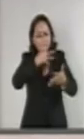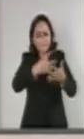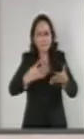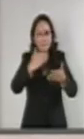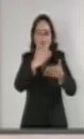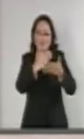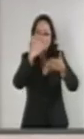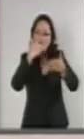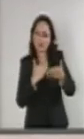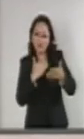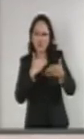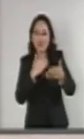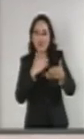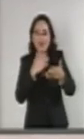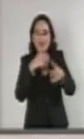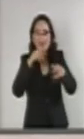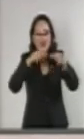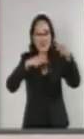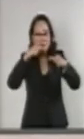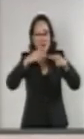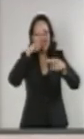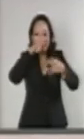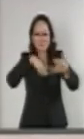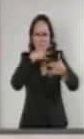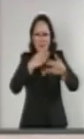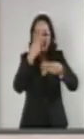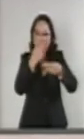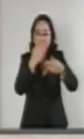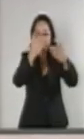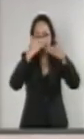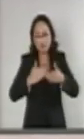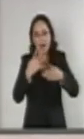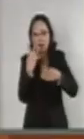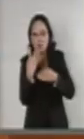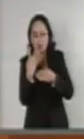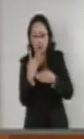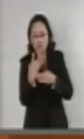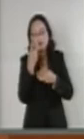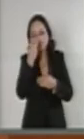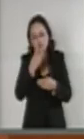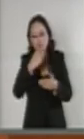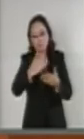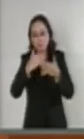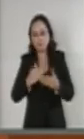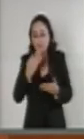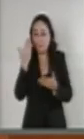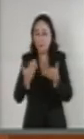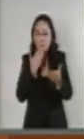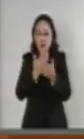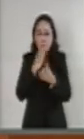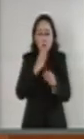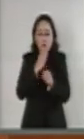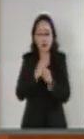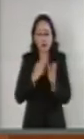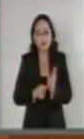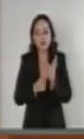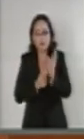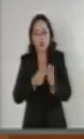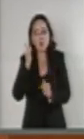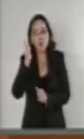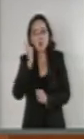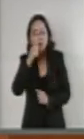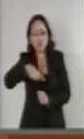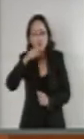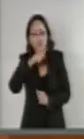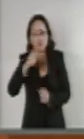de más bajos efectos secundarios y es la propuesta que estamos haciendo. Espero pues